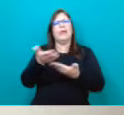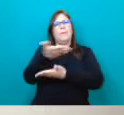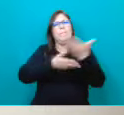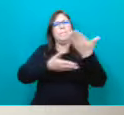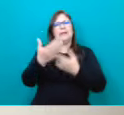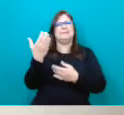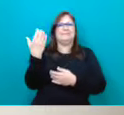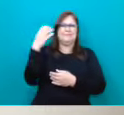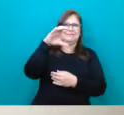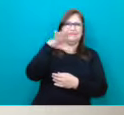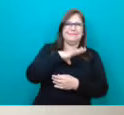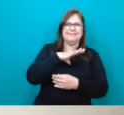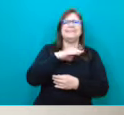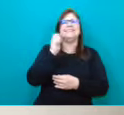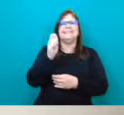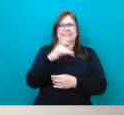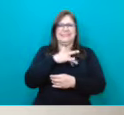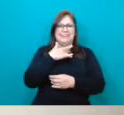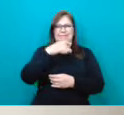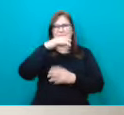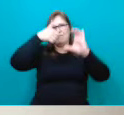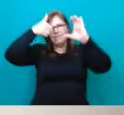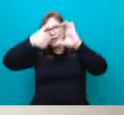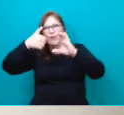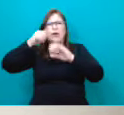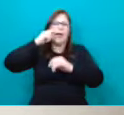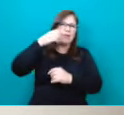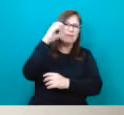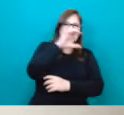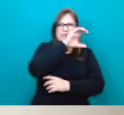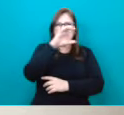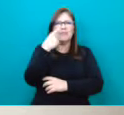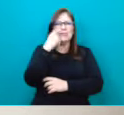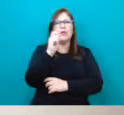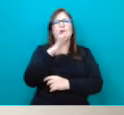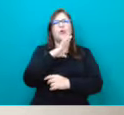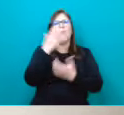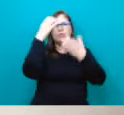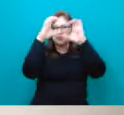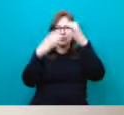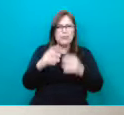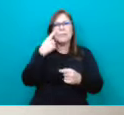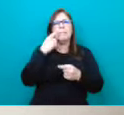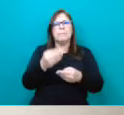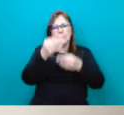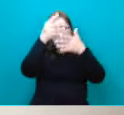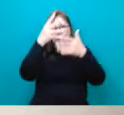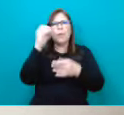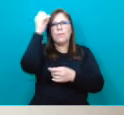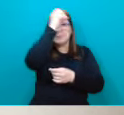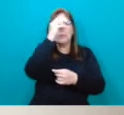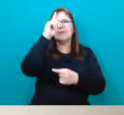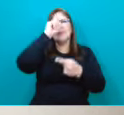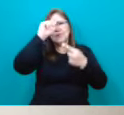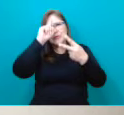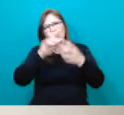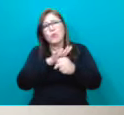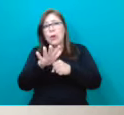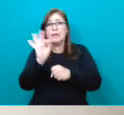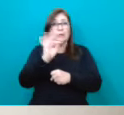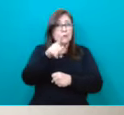Comparte la foto de tu platillo en el Facebook de Realidad Alternativa Podcast Incluyente o en los comentarios de la